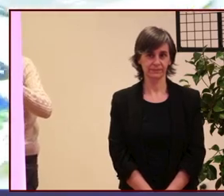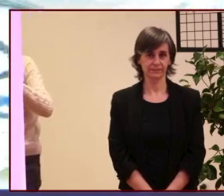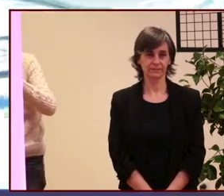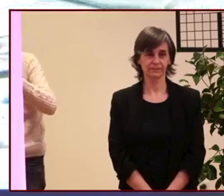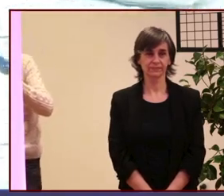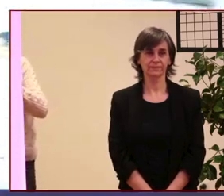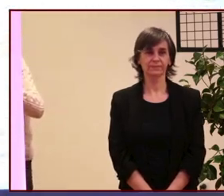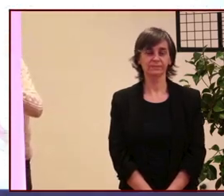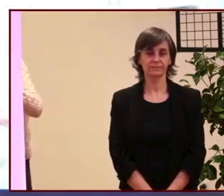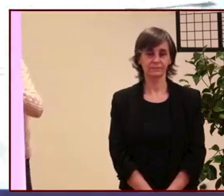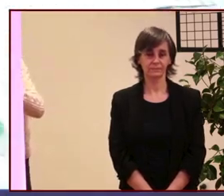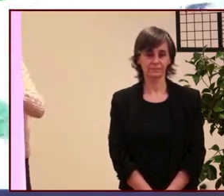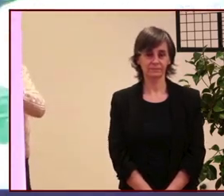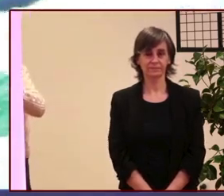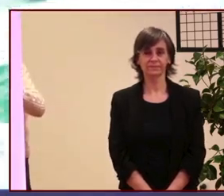i